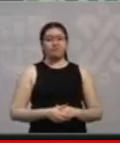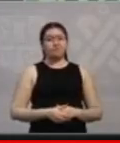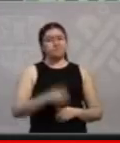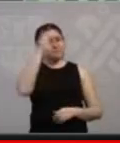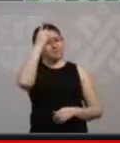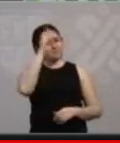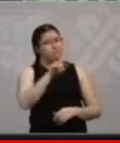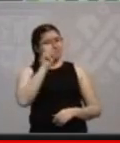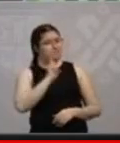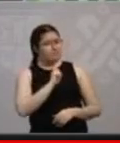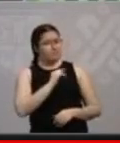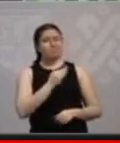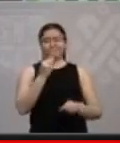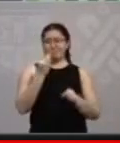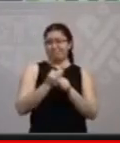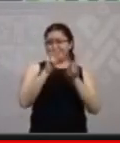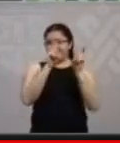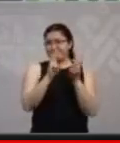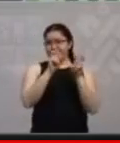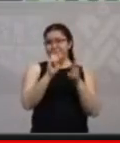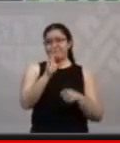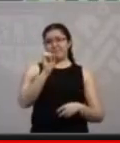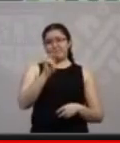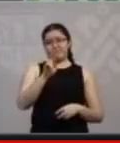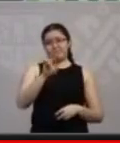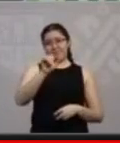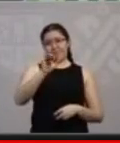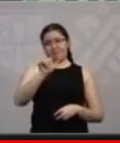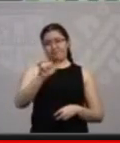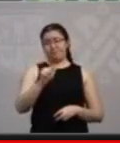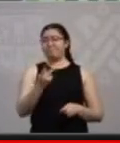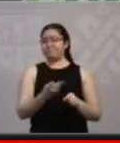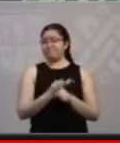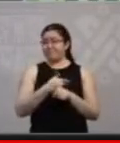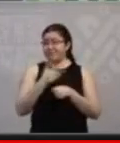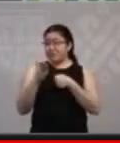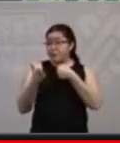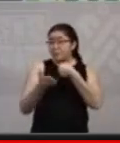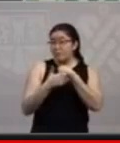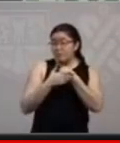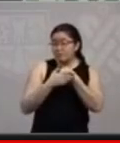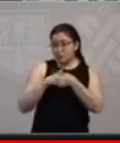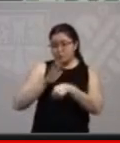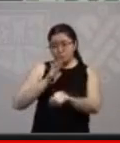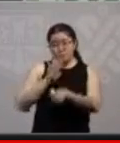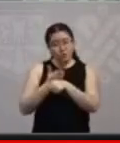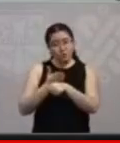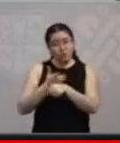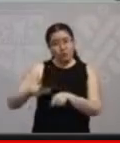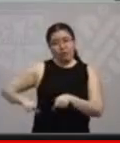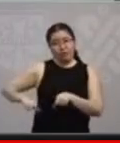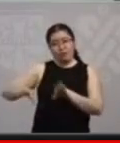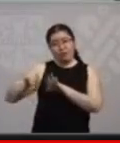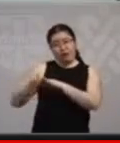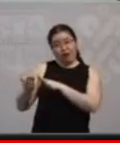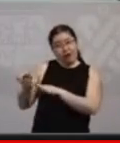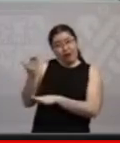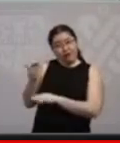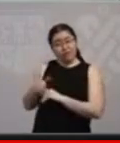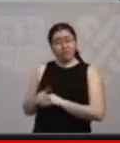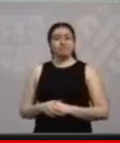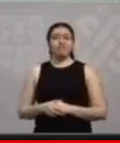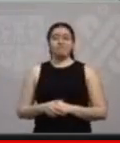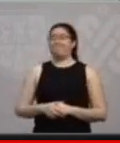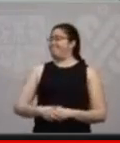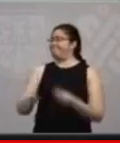Doctora, en cuestión de la Contraloría, ¿ya habría o habrá pronto sanciones a estos exfuncionarios? Hay muchísimas sanciones, a lo mejor ahí pueden